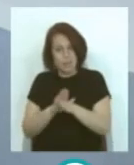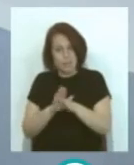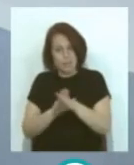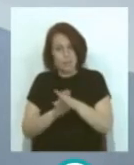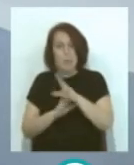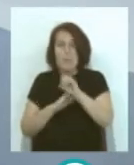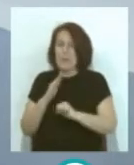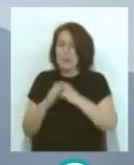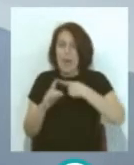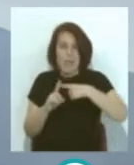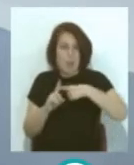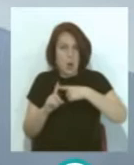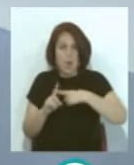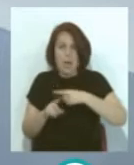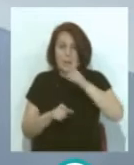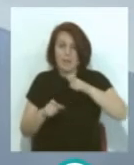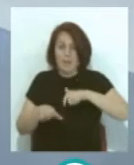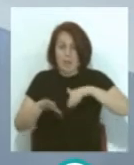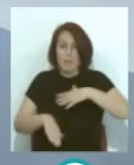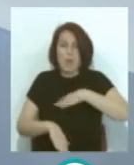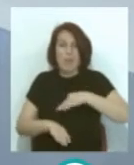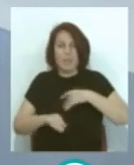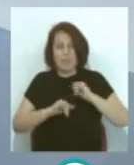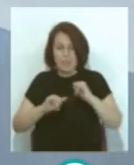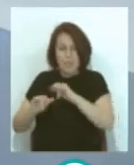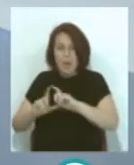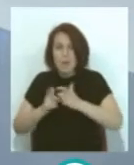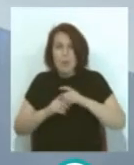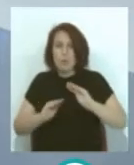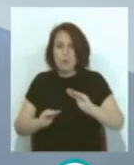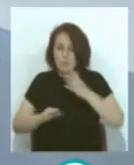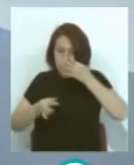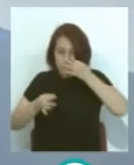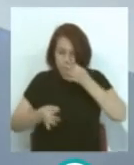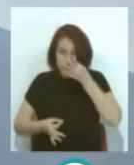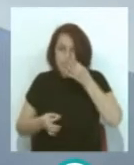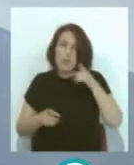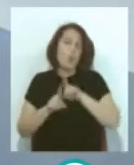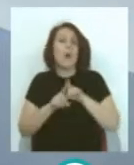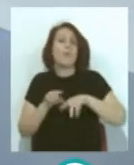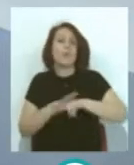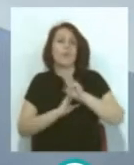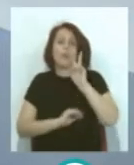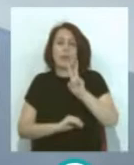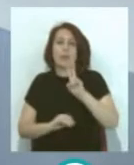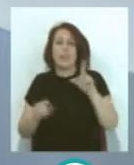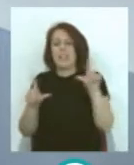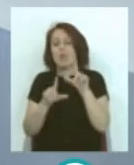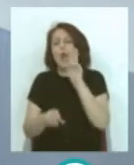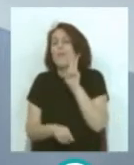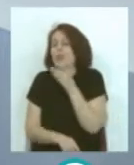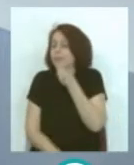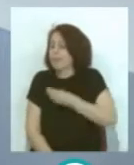máxima categoría, y después que los aficionados puedan disfrutar de su equipo in situ, como se ve el fútbol. En la televisión se ve